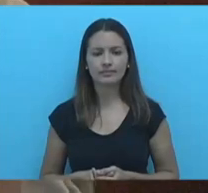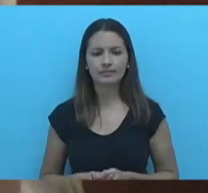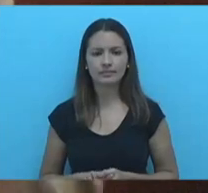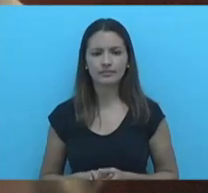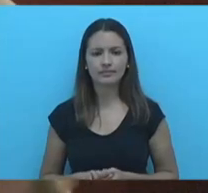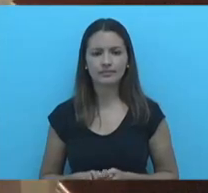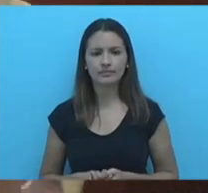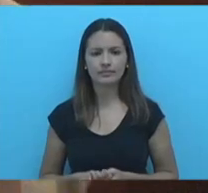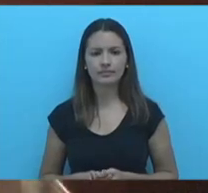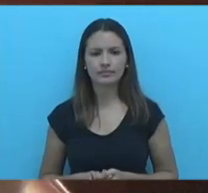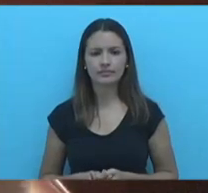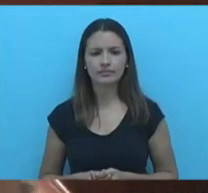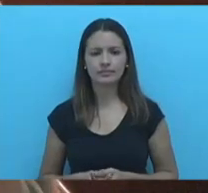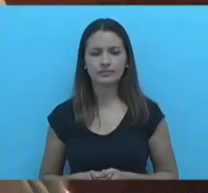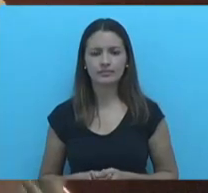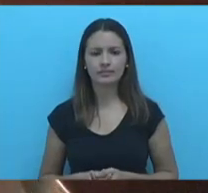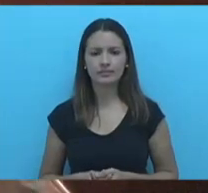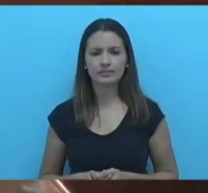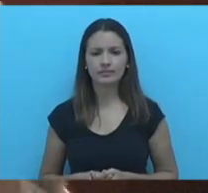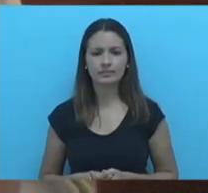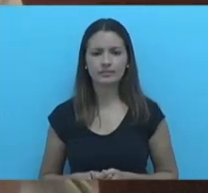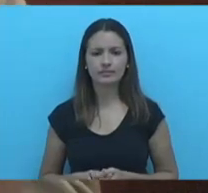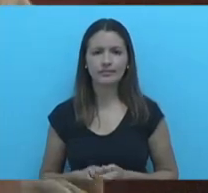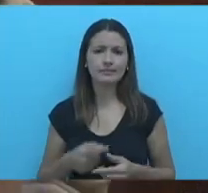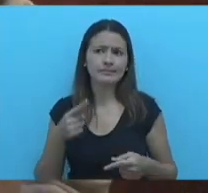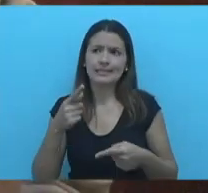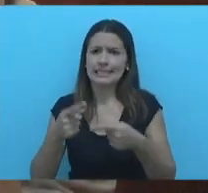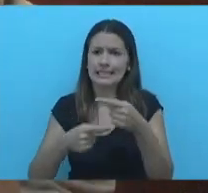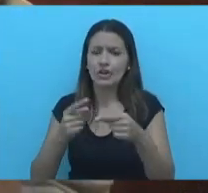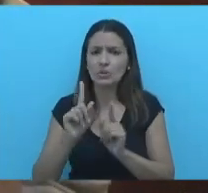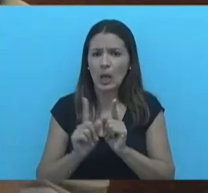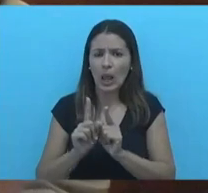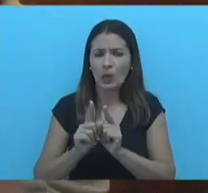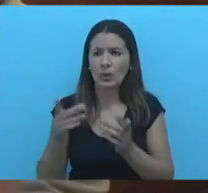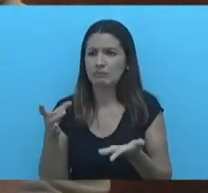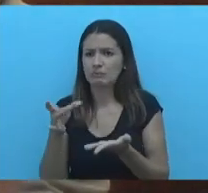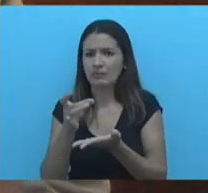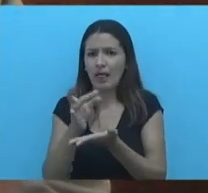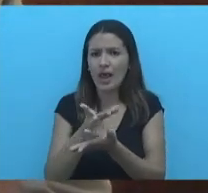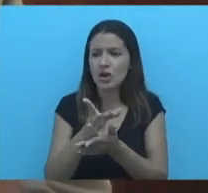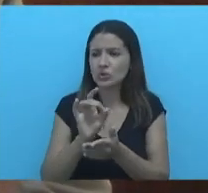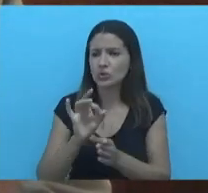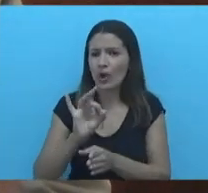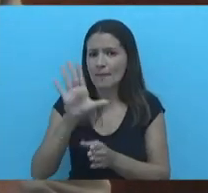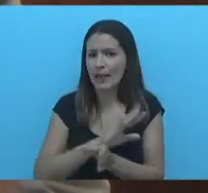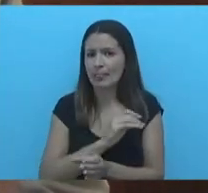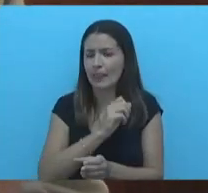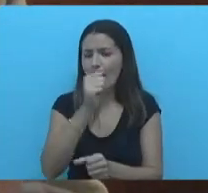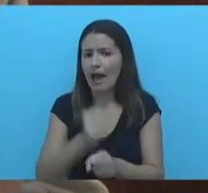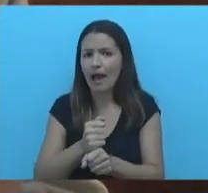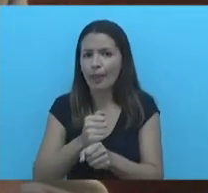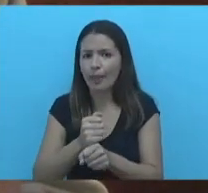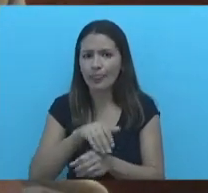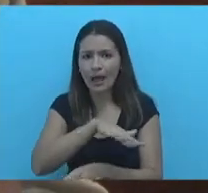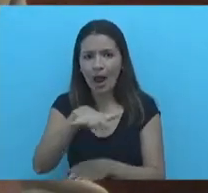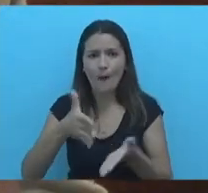todo un desarrollo de trazas que terminaban en puertos para que se exportaran nuestras manufacturas, en